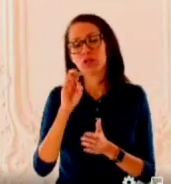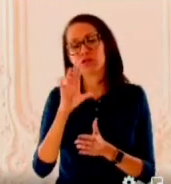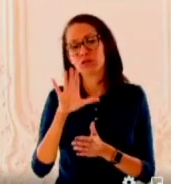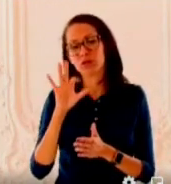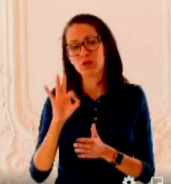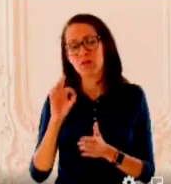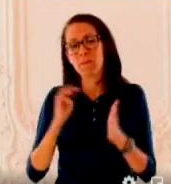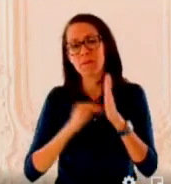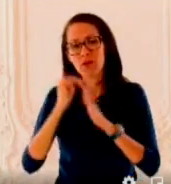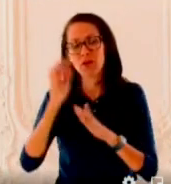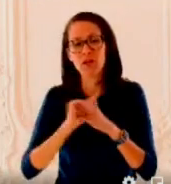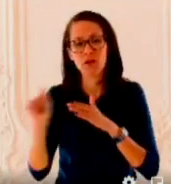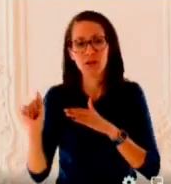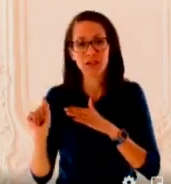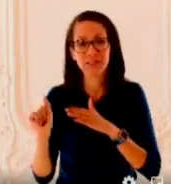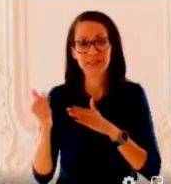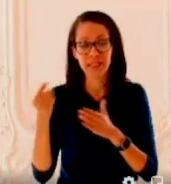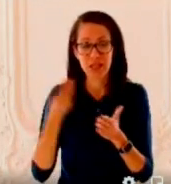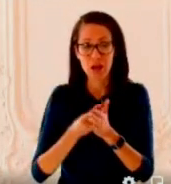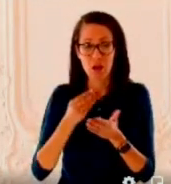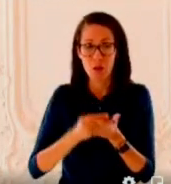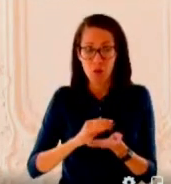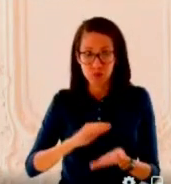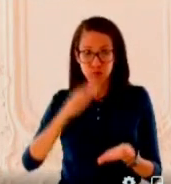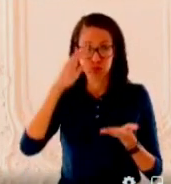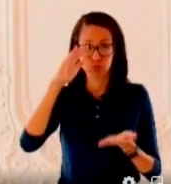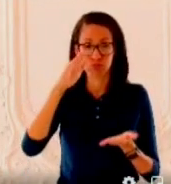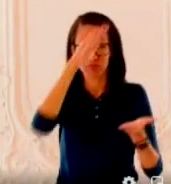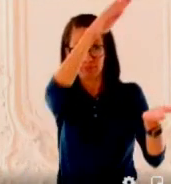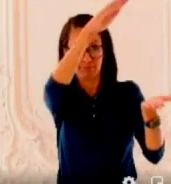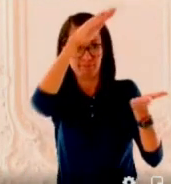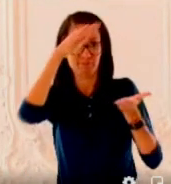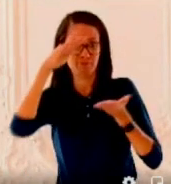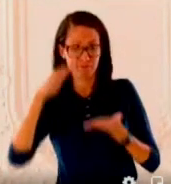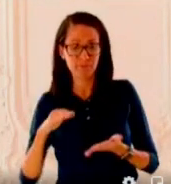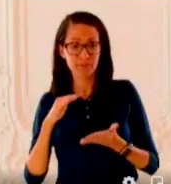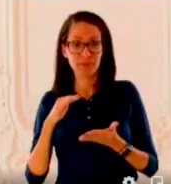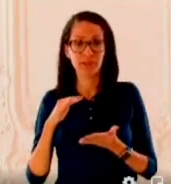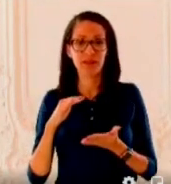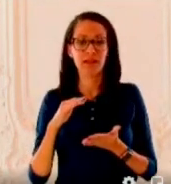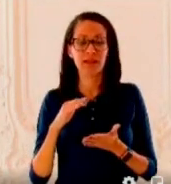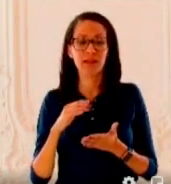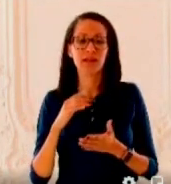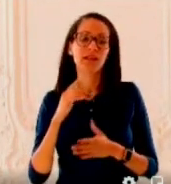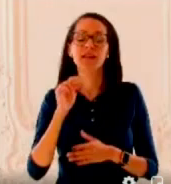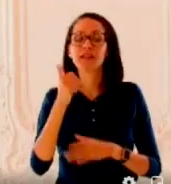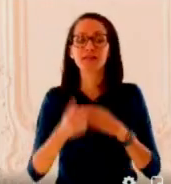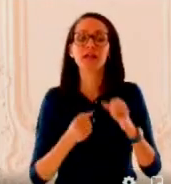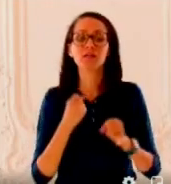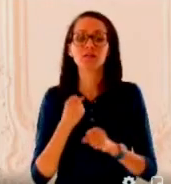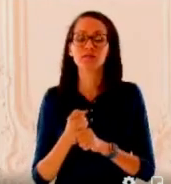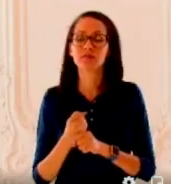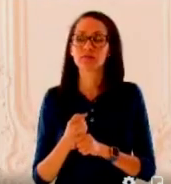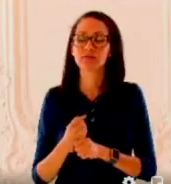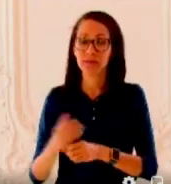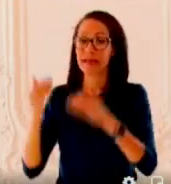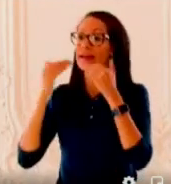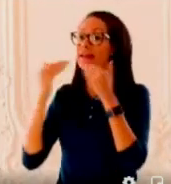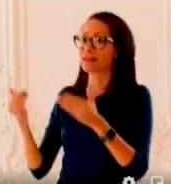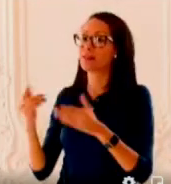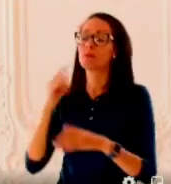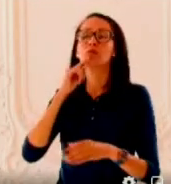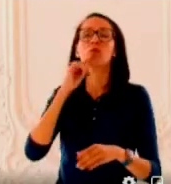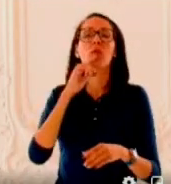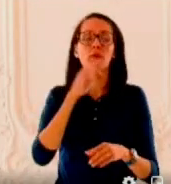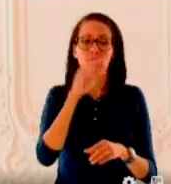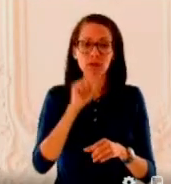$279 millones, siendo la cantidad más alta en desembolsos en los pasados 10 años. Gracias, Rosana, por tu